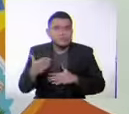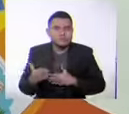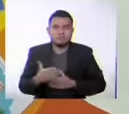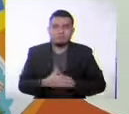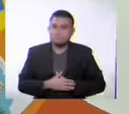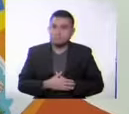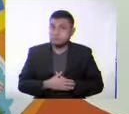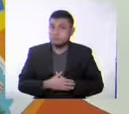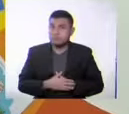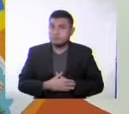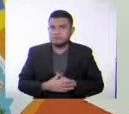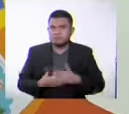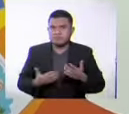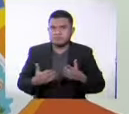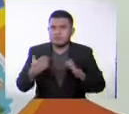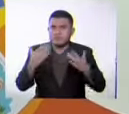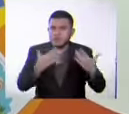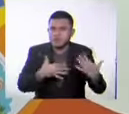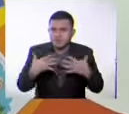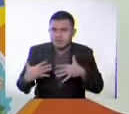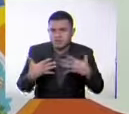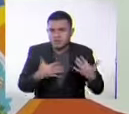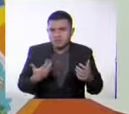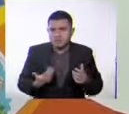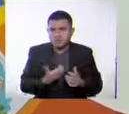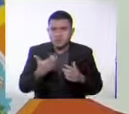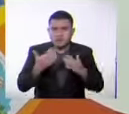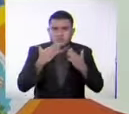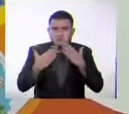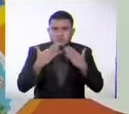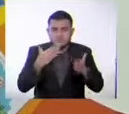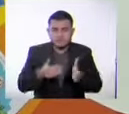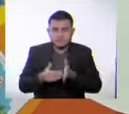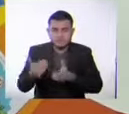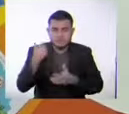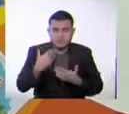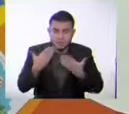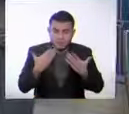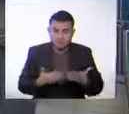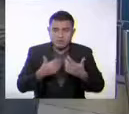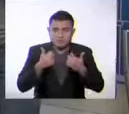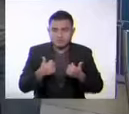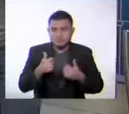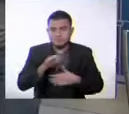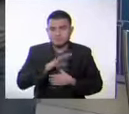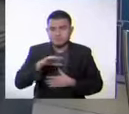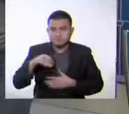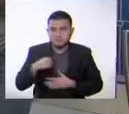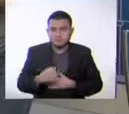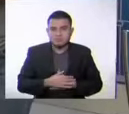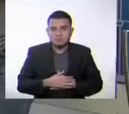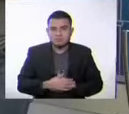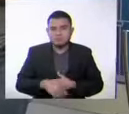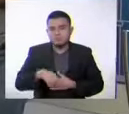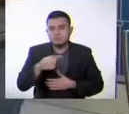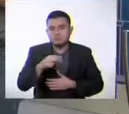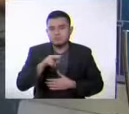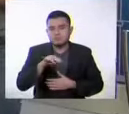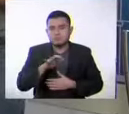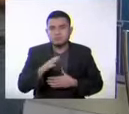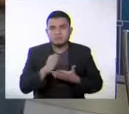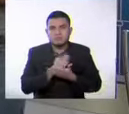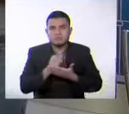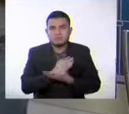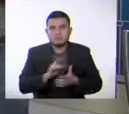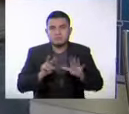Son actividades que, como decíamos al inicio, ayudan para el bienestar de la familia. Y es que también en la guía de estudios de 7º